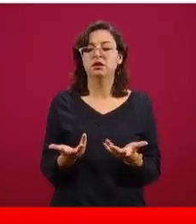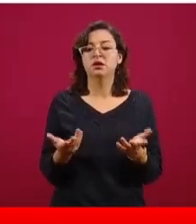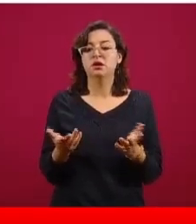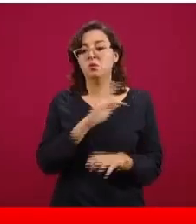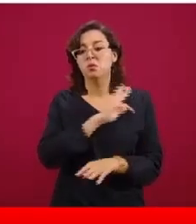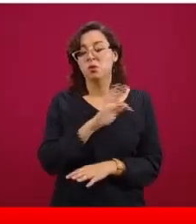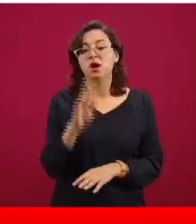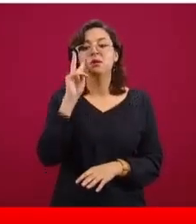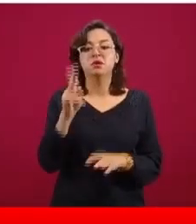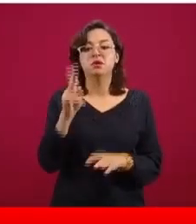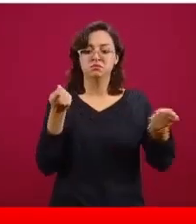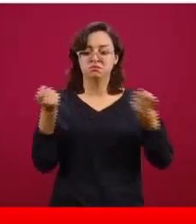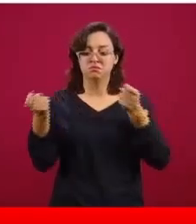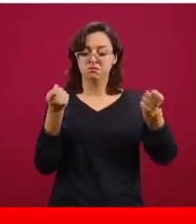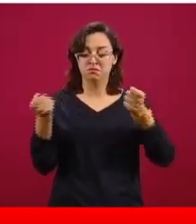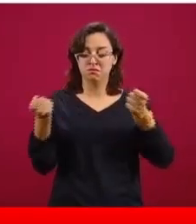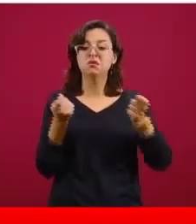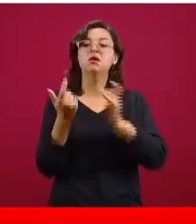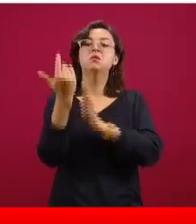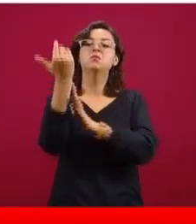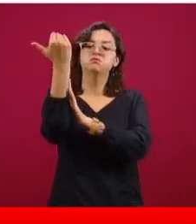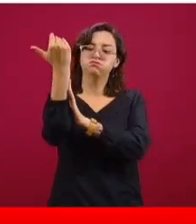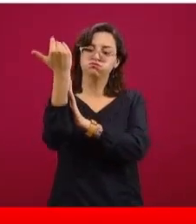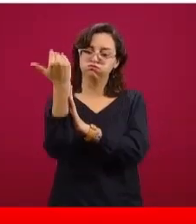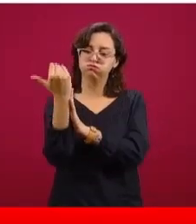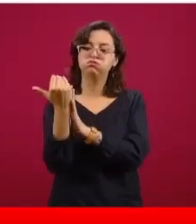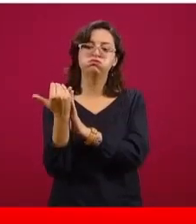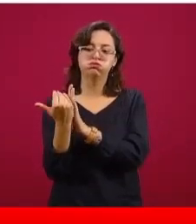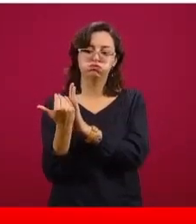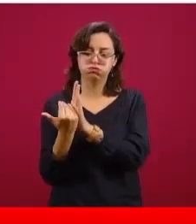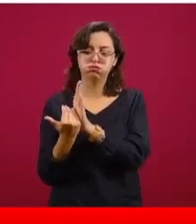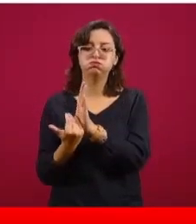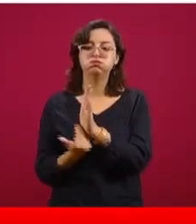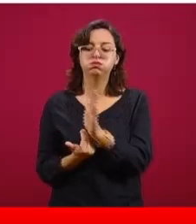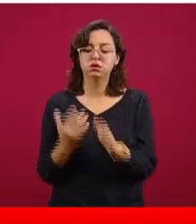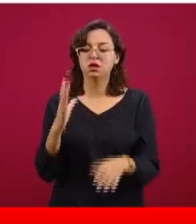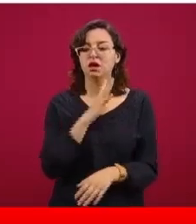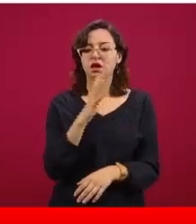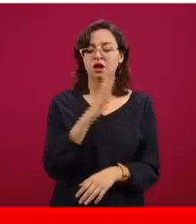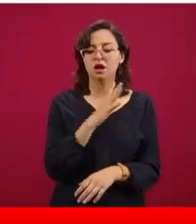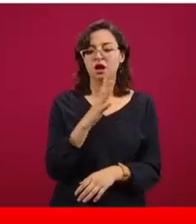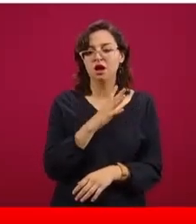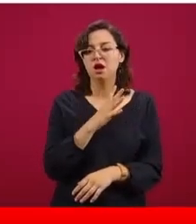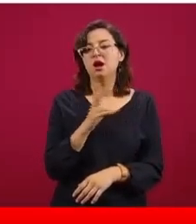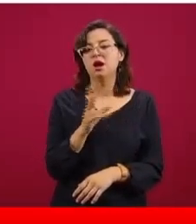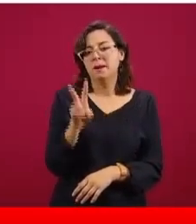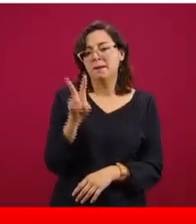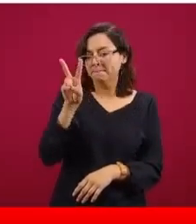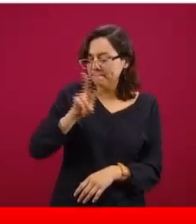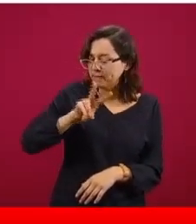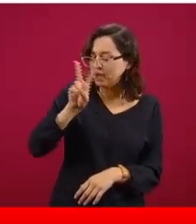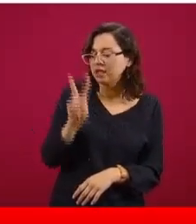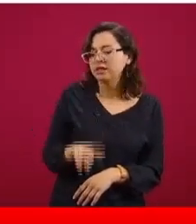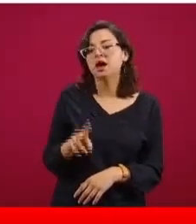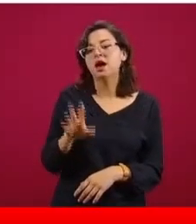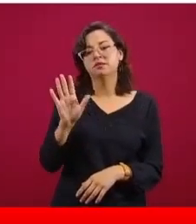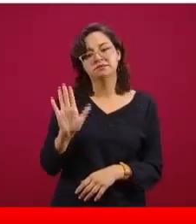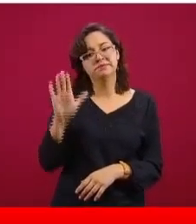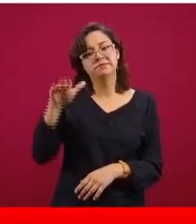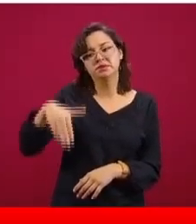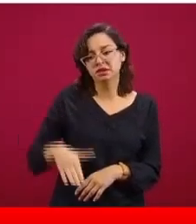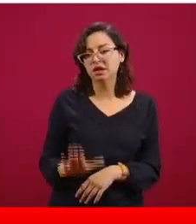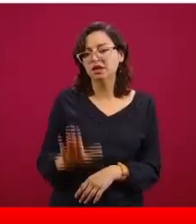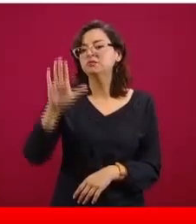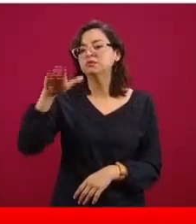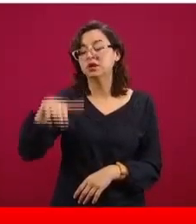línea de contención sino una clara tendencia a la baja no obstante que tengamos algún pico como el mes